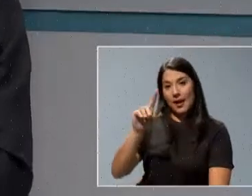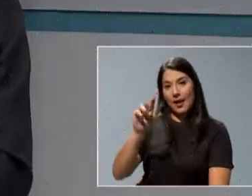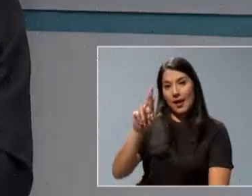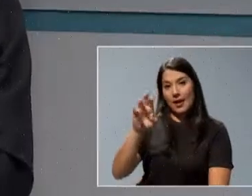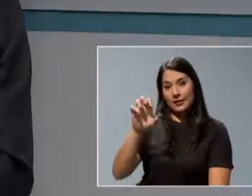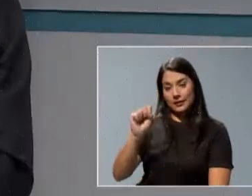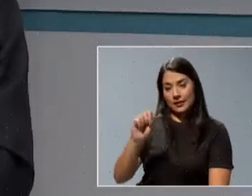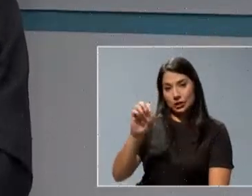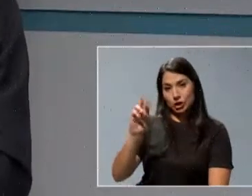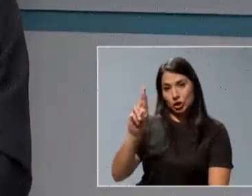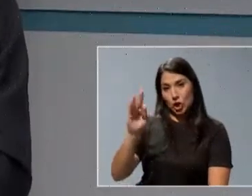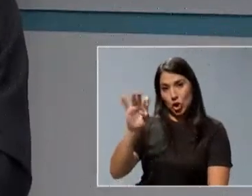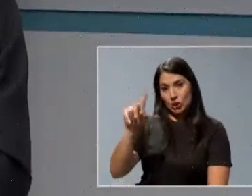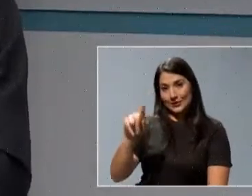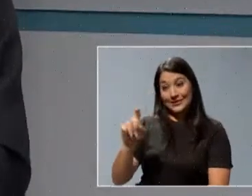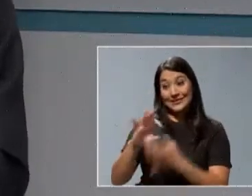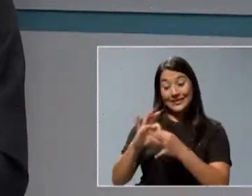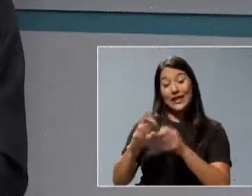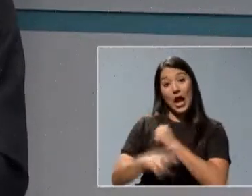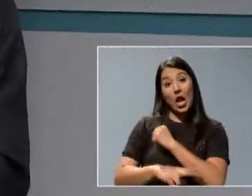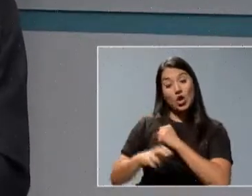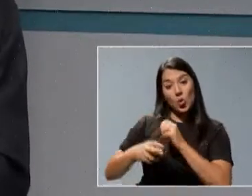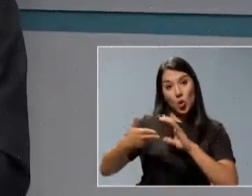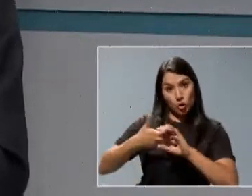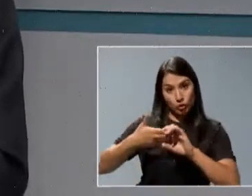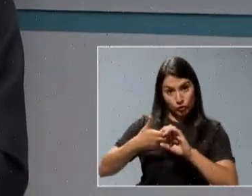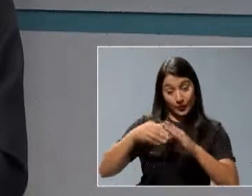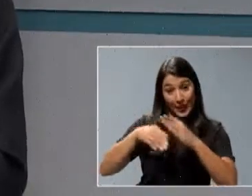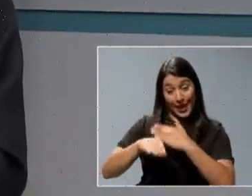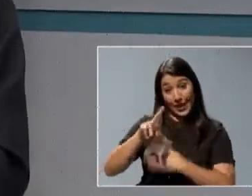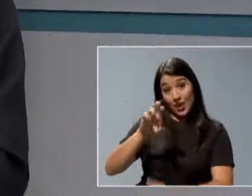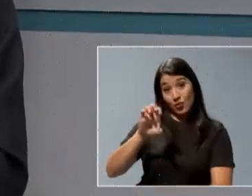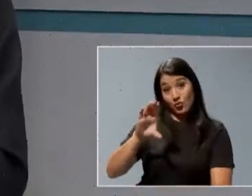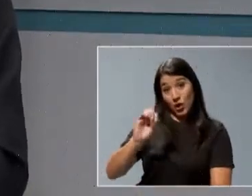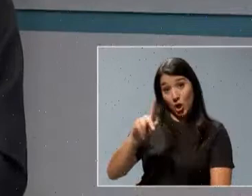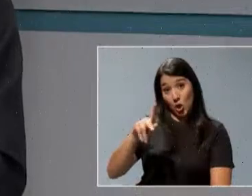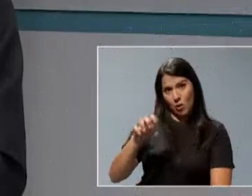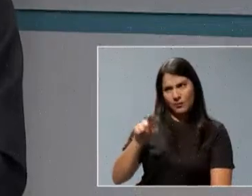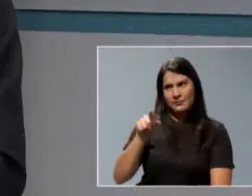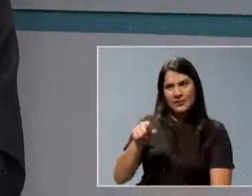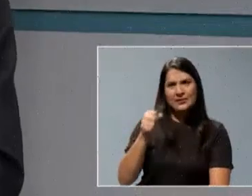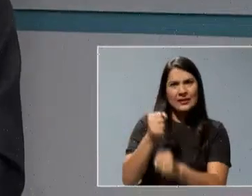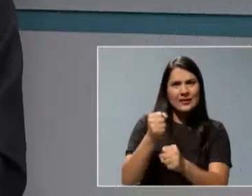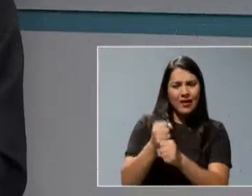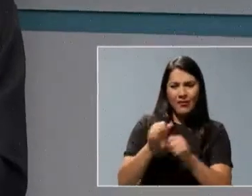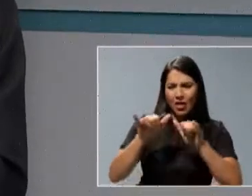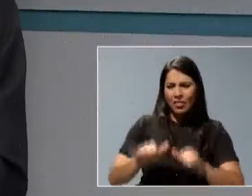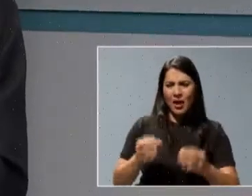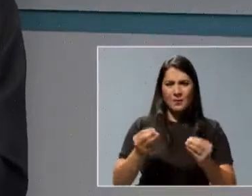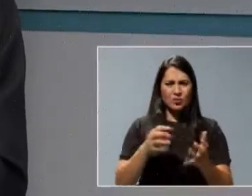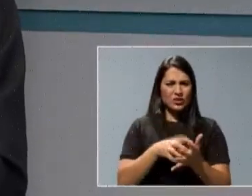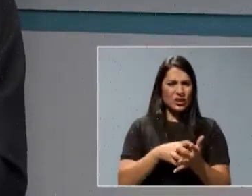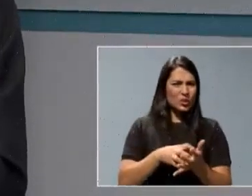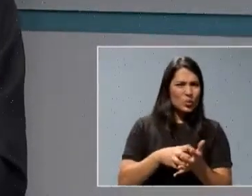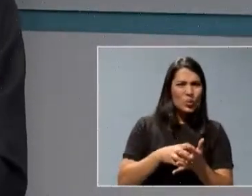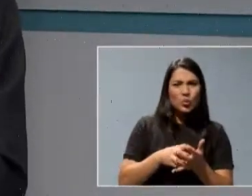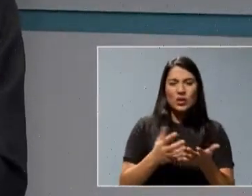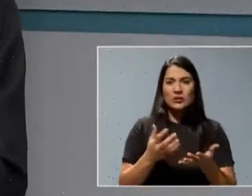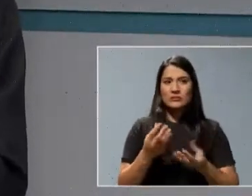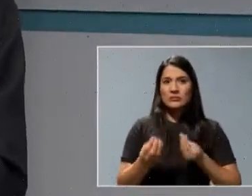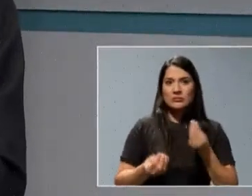de combustible al poliducto de Recope. Un trabajo que deja muchas incógnitas planteadas sobre la